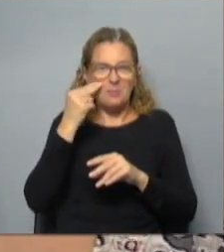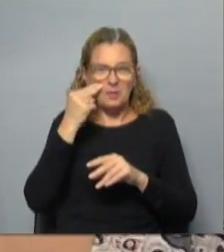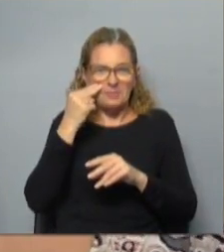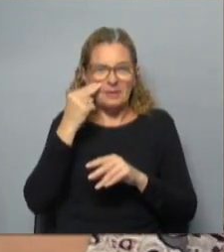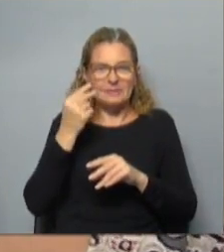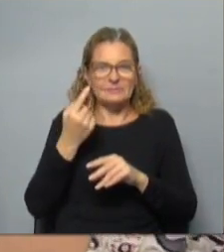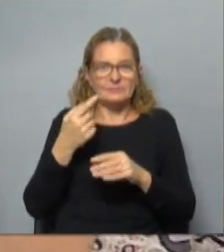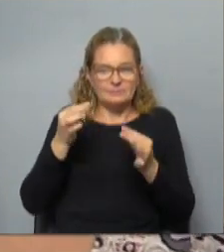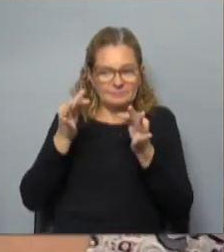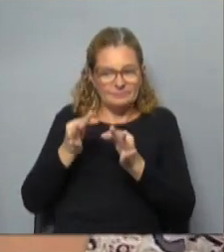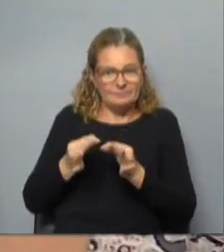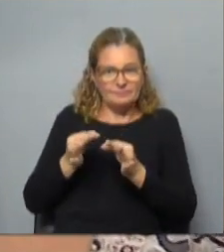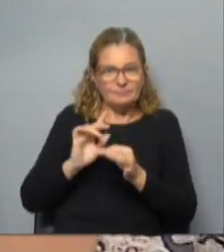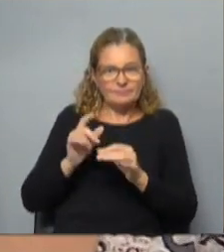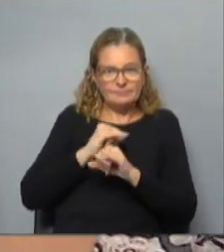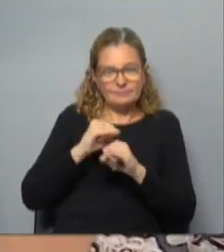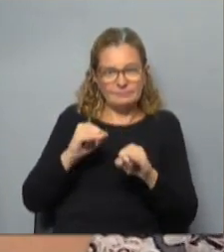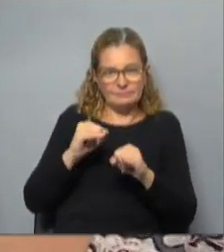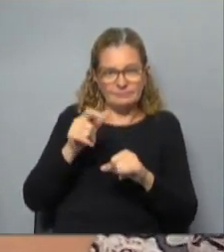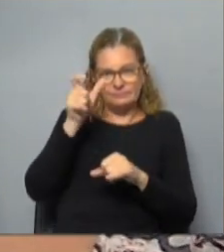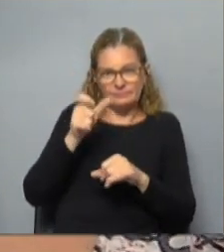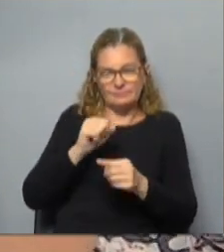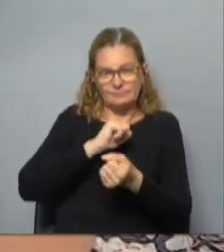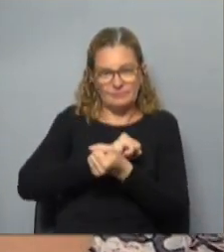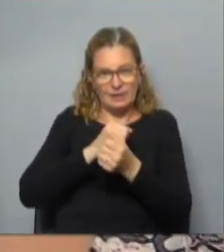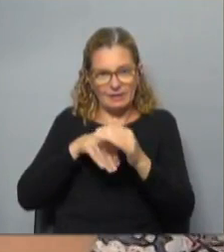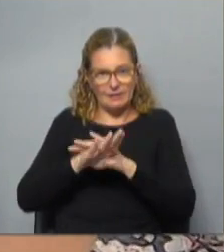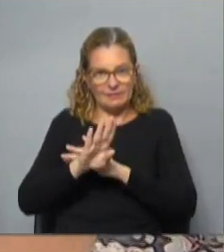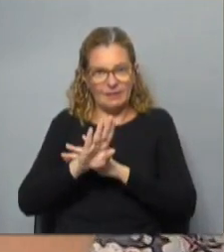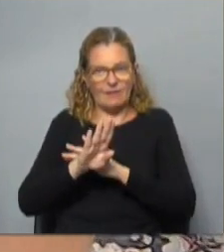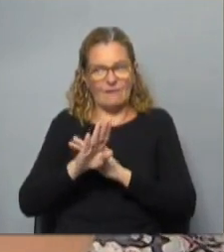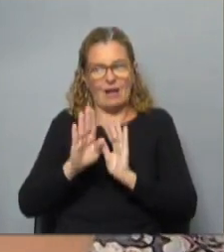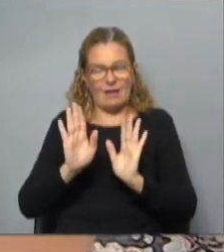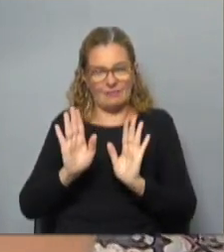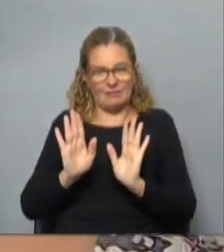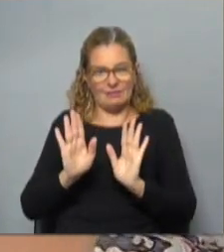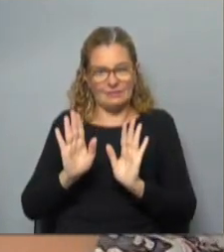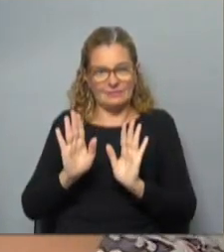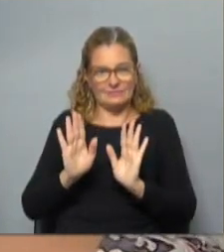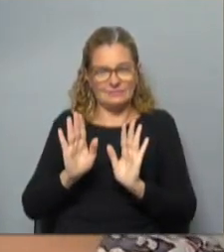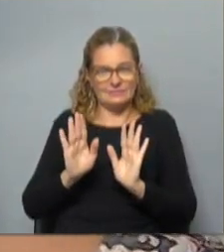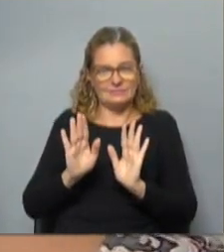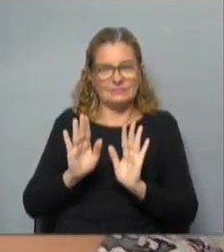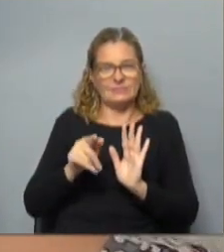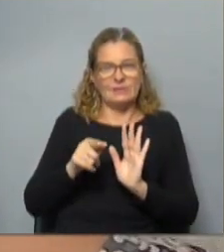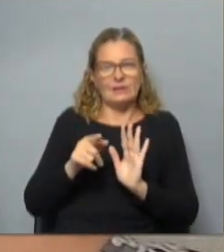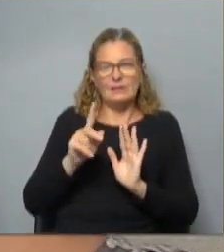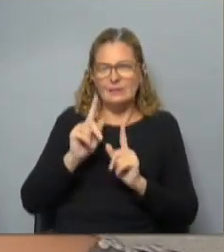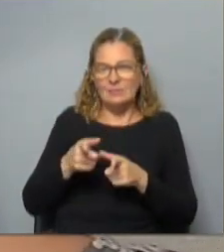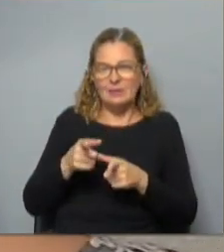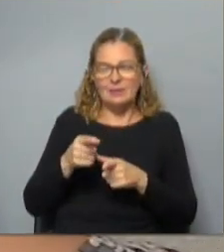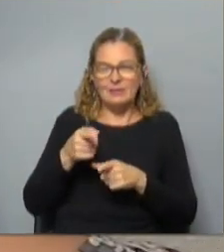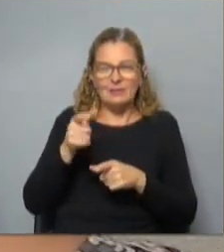un problema de seguridad no se termina cuando la persona que comete un delito va a la cárcel sino que